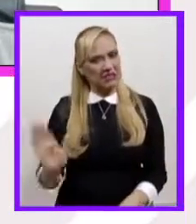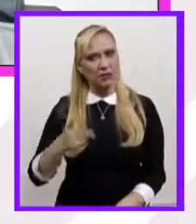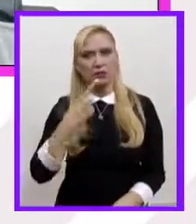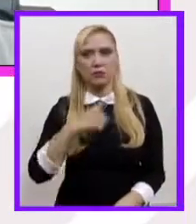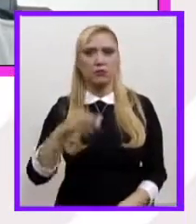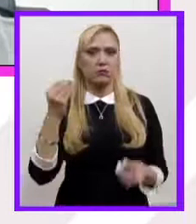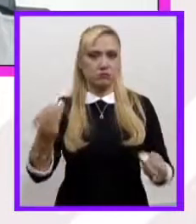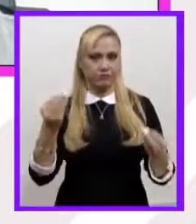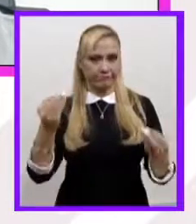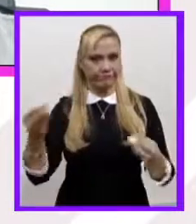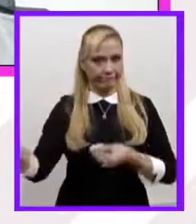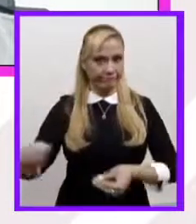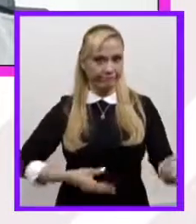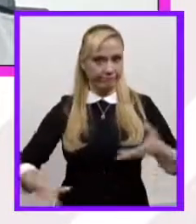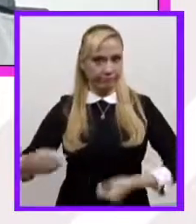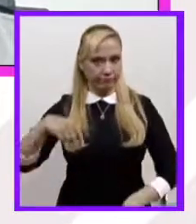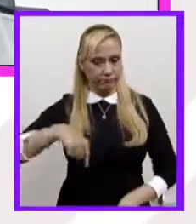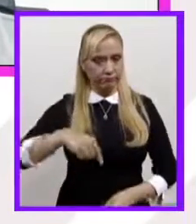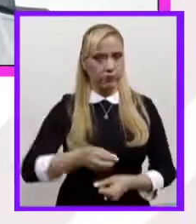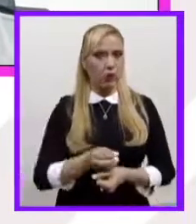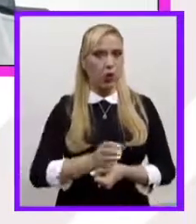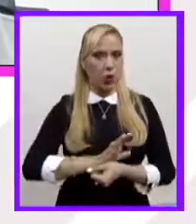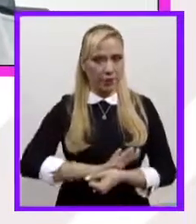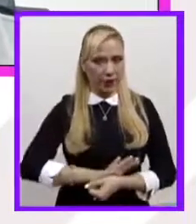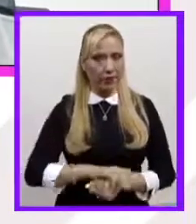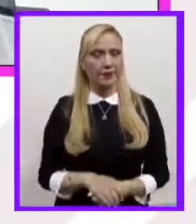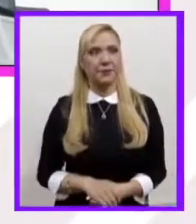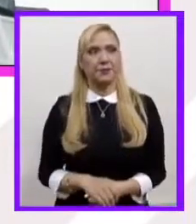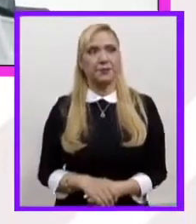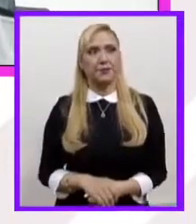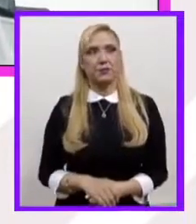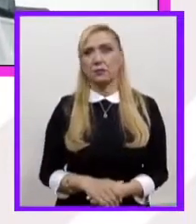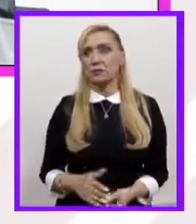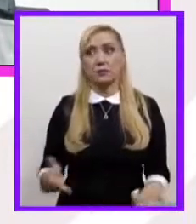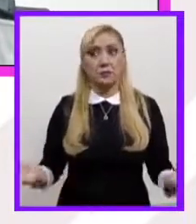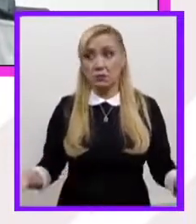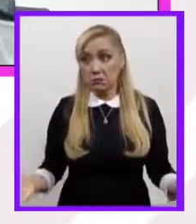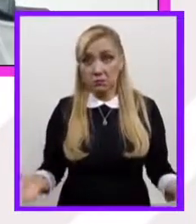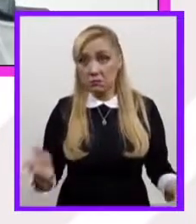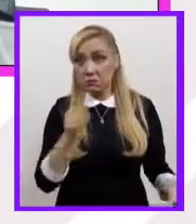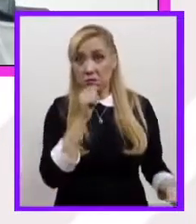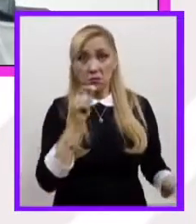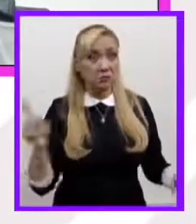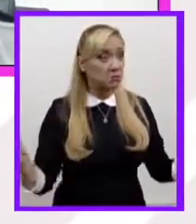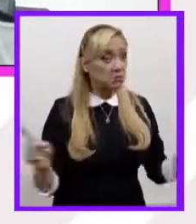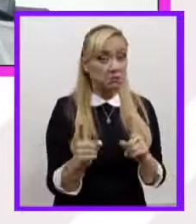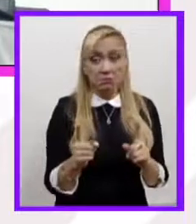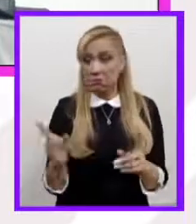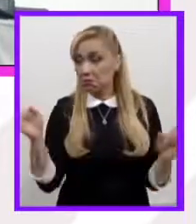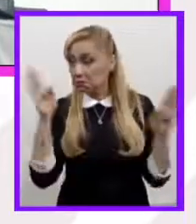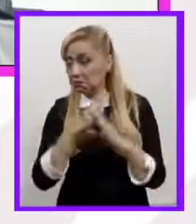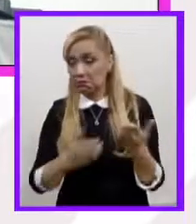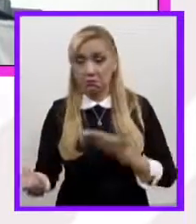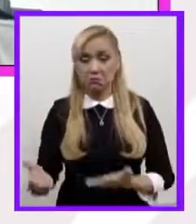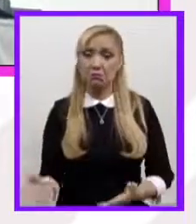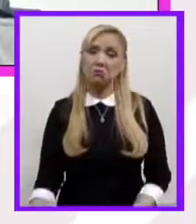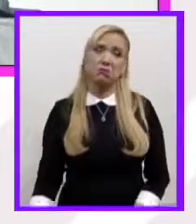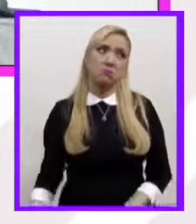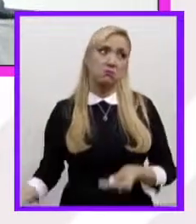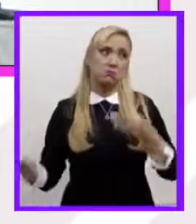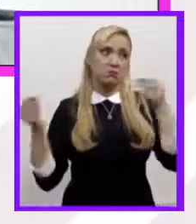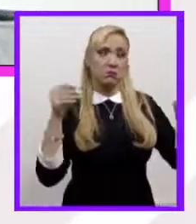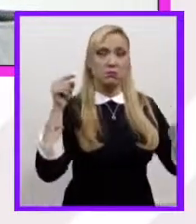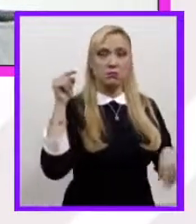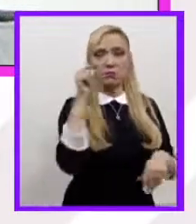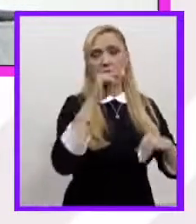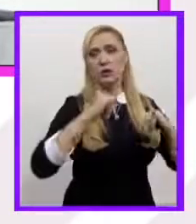denuncias que se reciben acá en el COPRED. Y justo en los casos en donde no se llega a una conciliación, se envían directamente a la Secretaría para estos